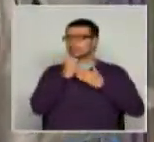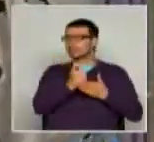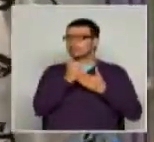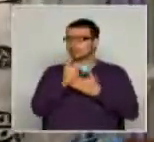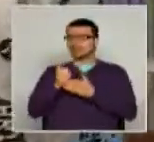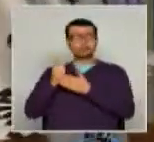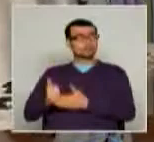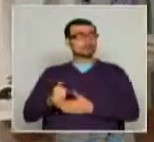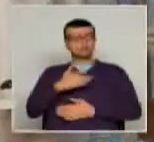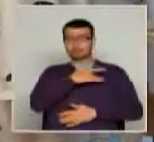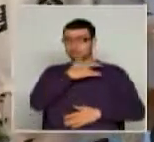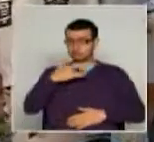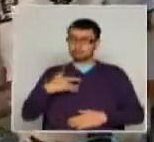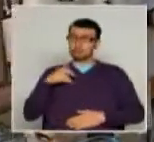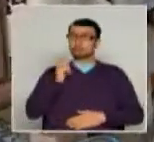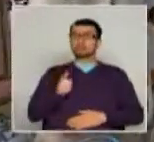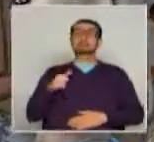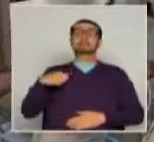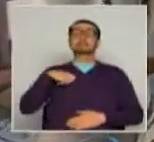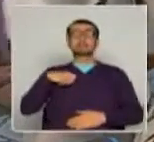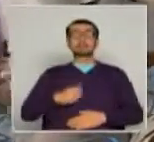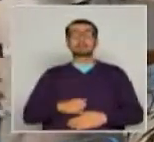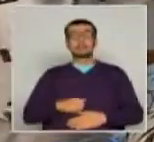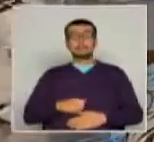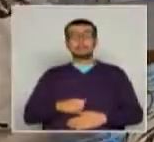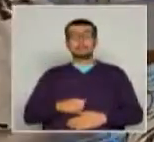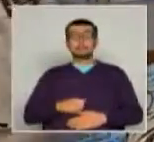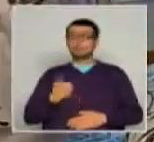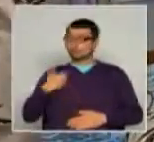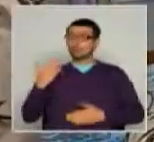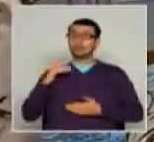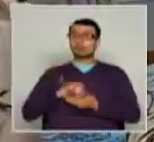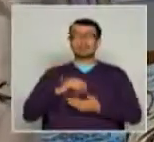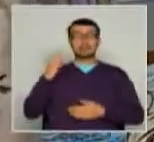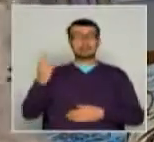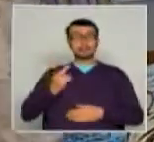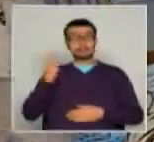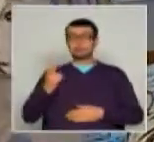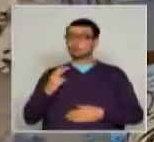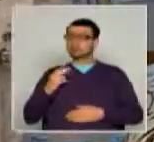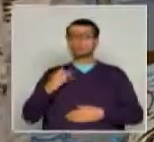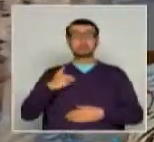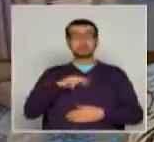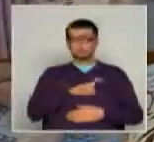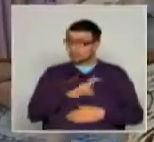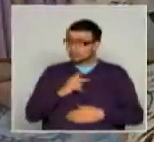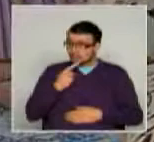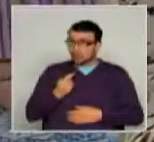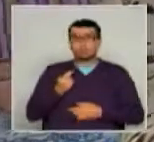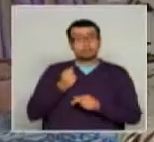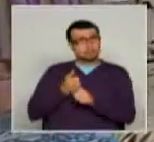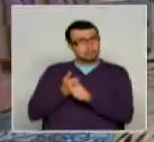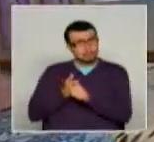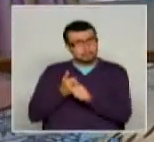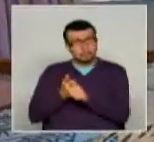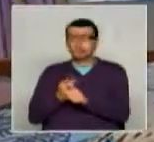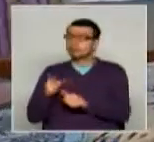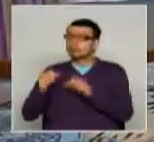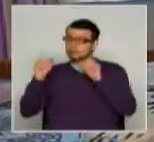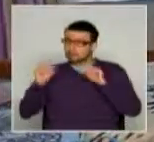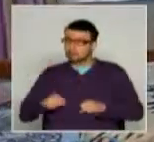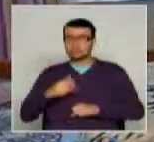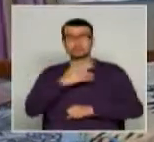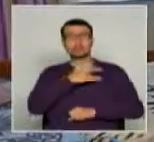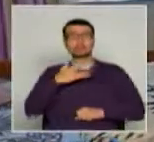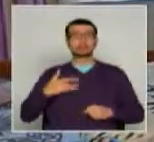terapéuticas. El paciente, vuelvo y repito, no podemos seguirle negando la posibilidad terapéutica. Es que a